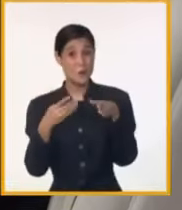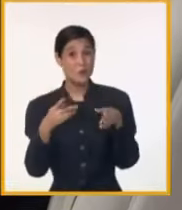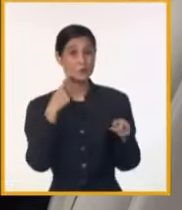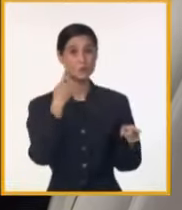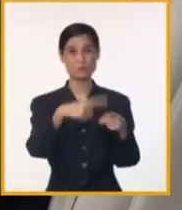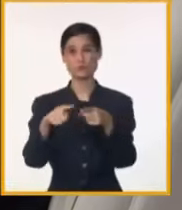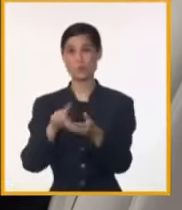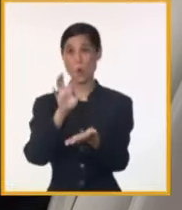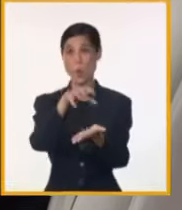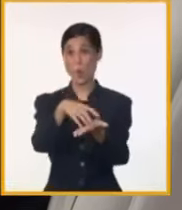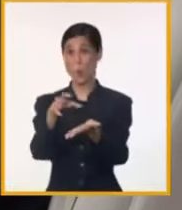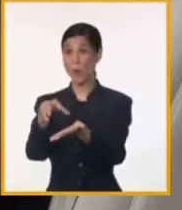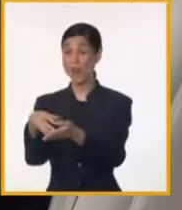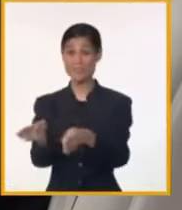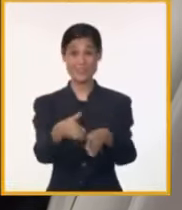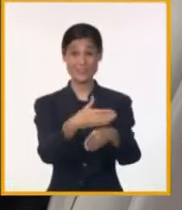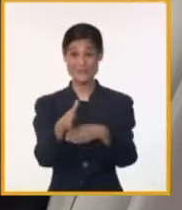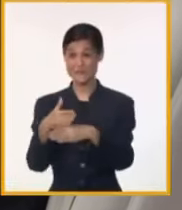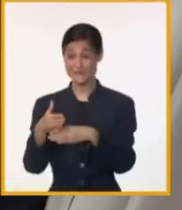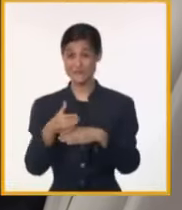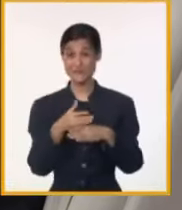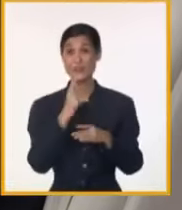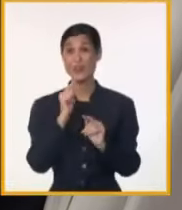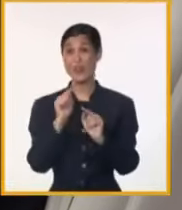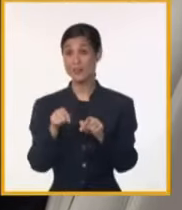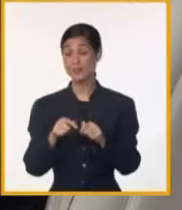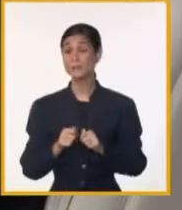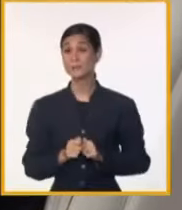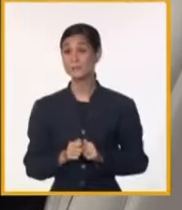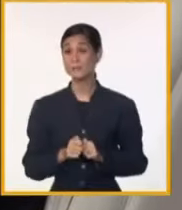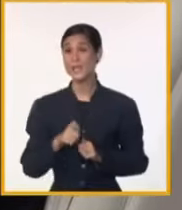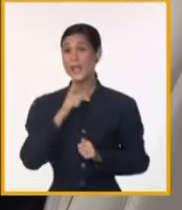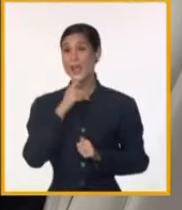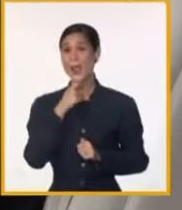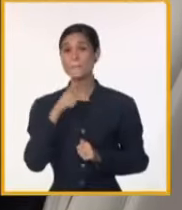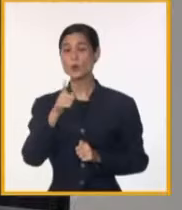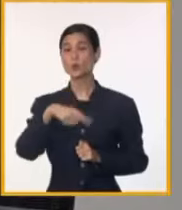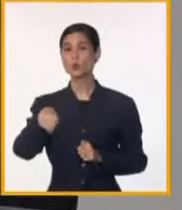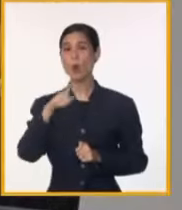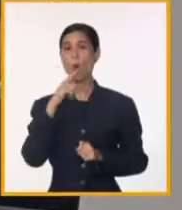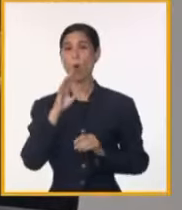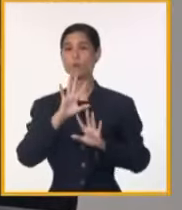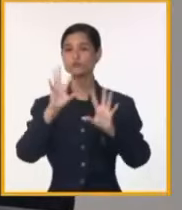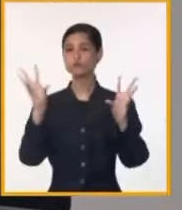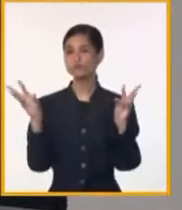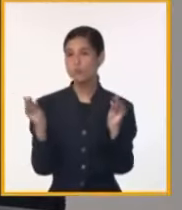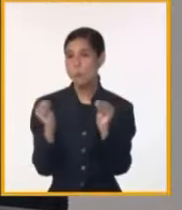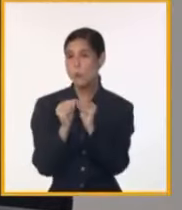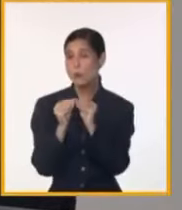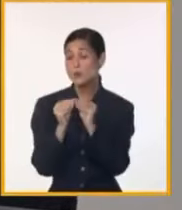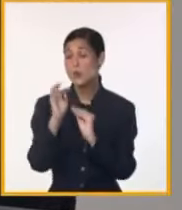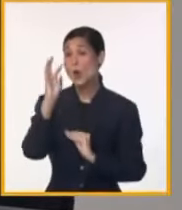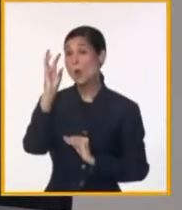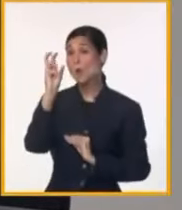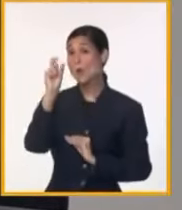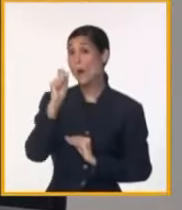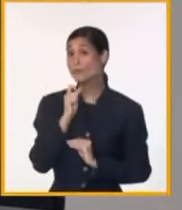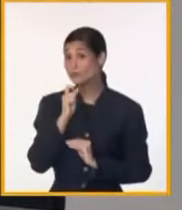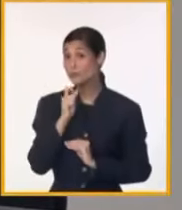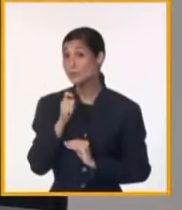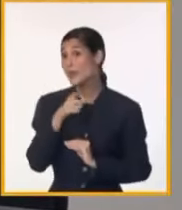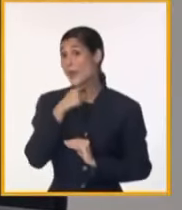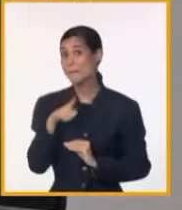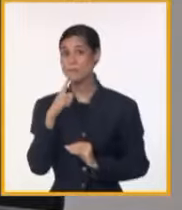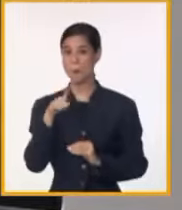enorme pero tal vez si se suman todos los muertos que se y todos los heridos y todos